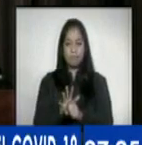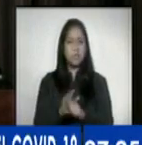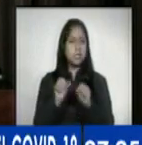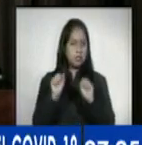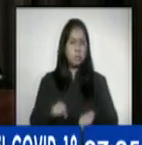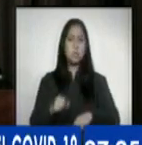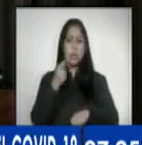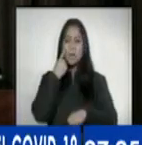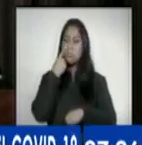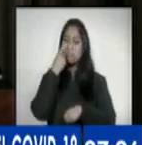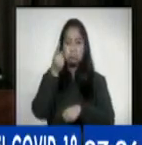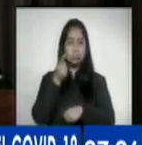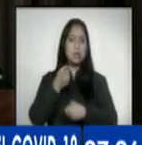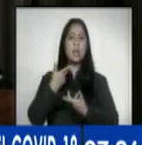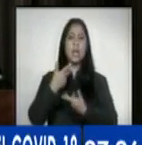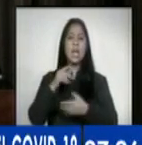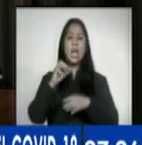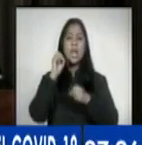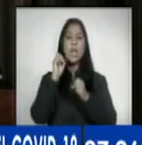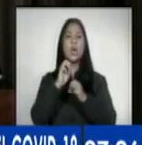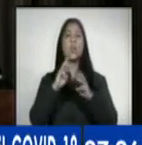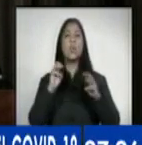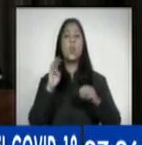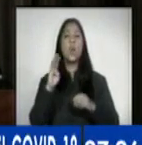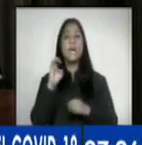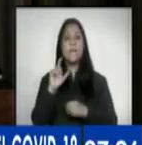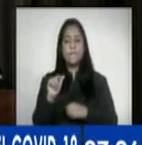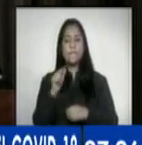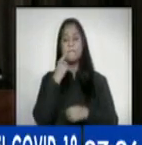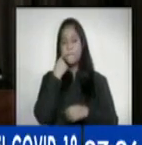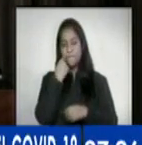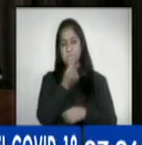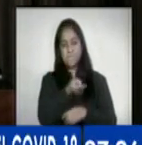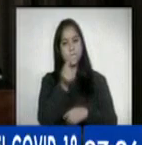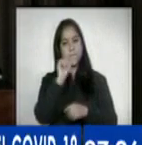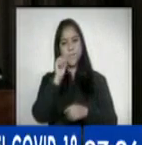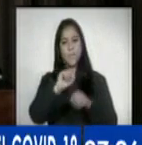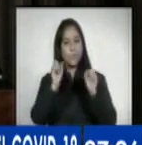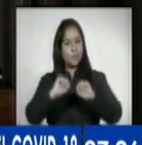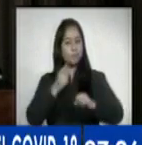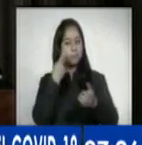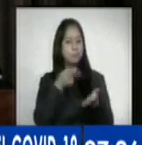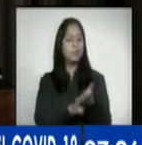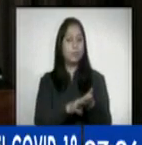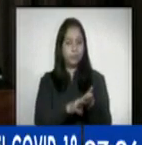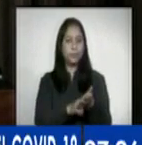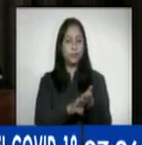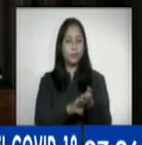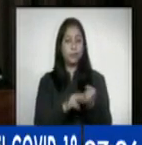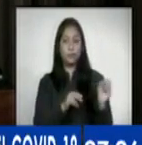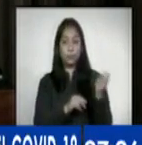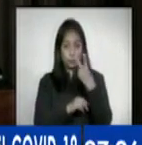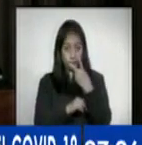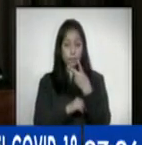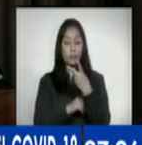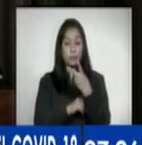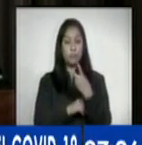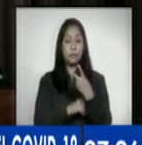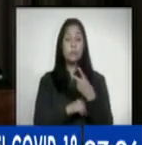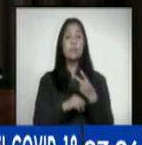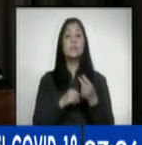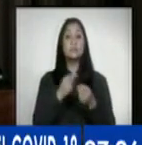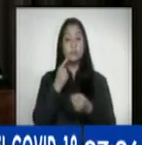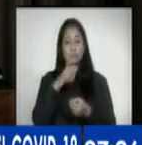las páginas de gobierno. Ahí está exactamente el código sanitario que tiene que implementar. Y dos, tienen que